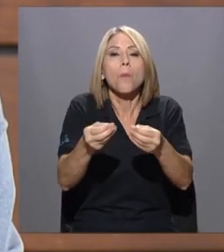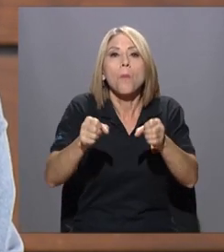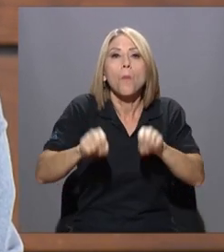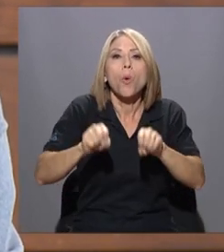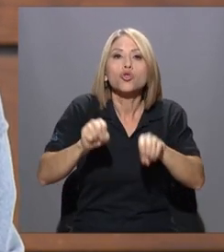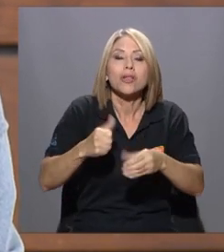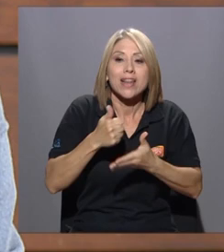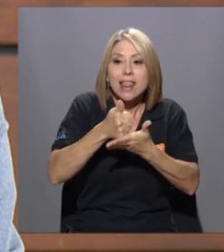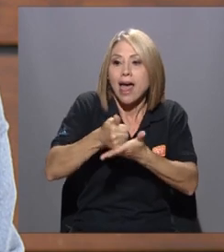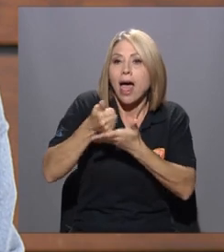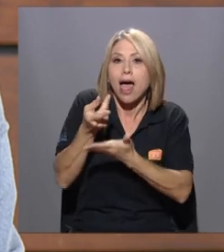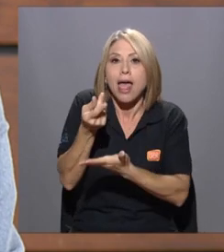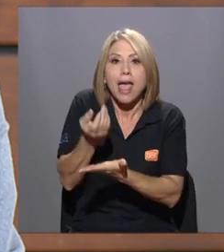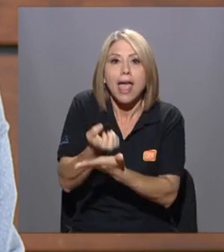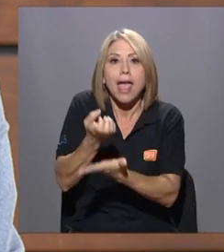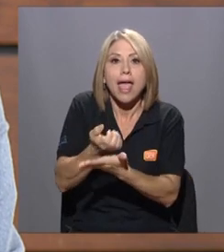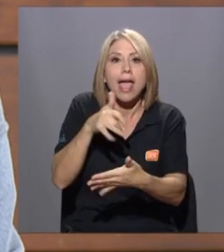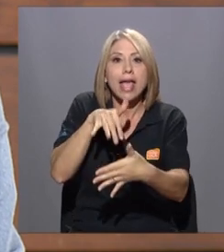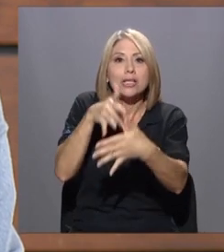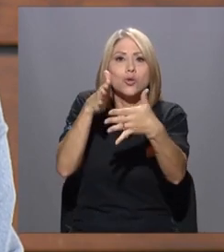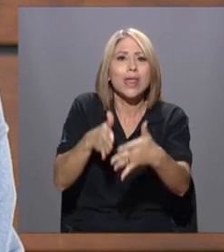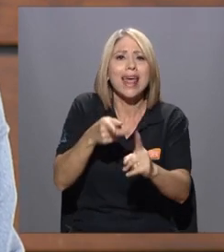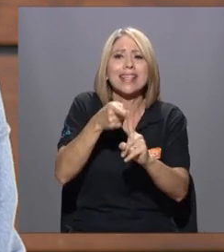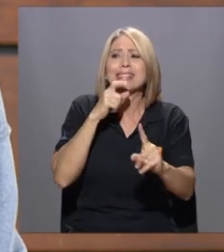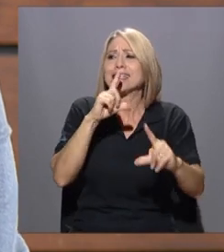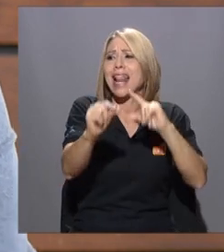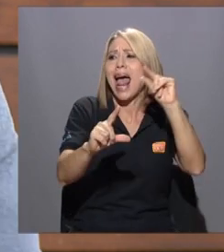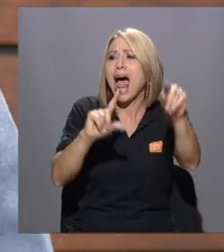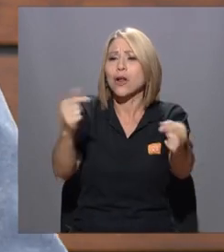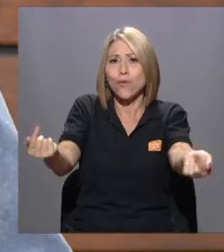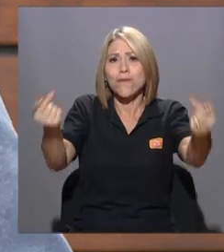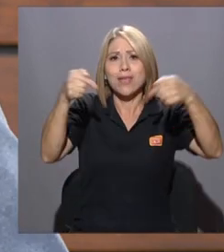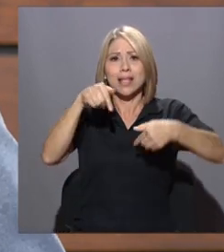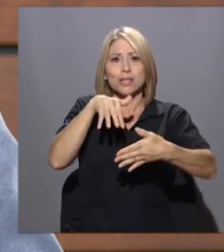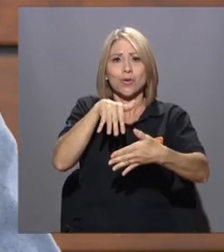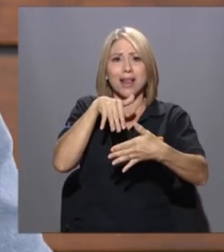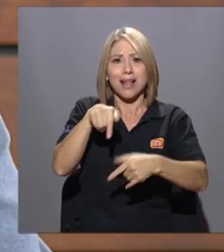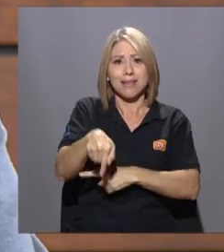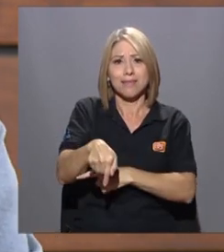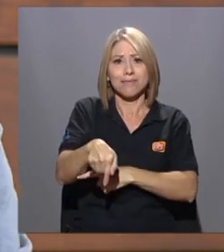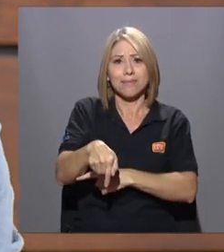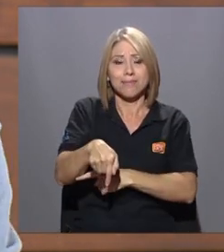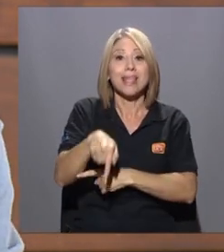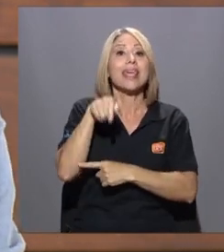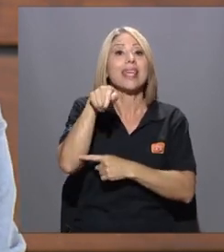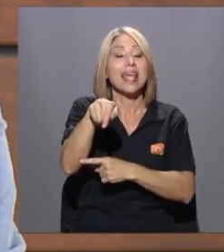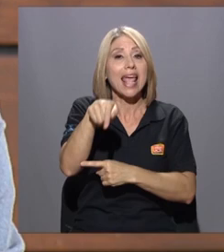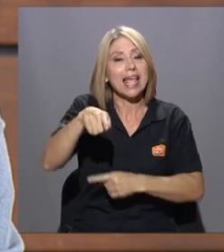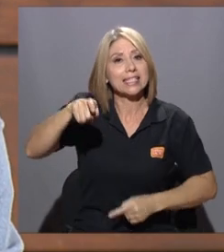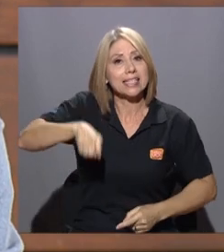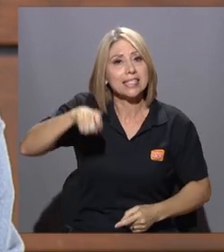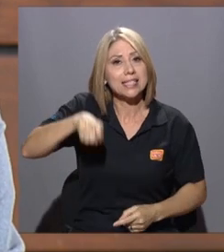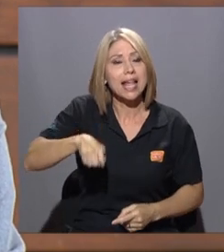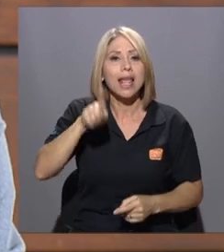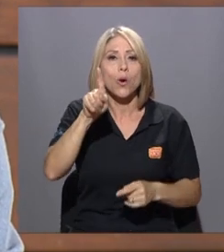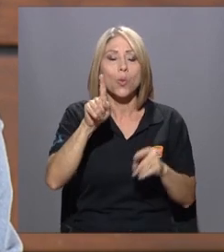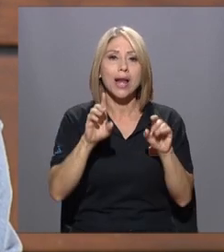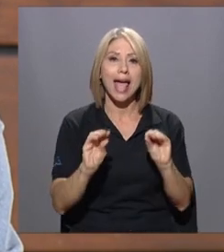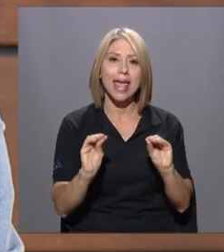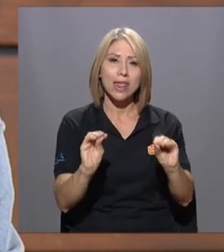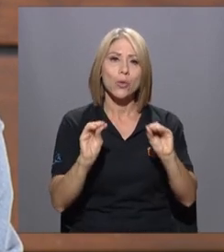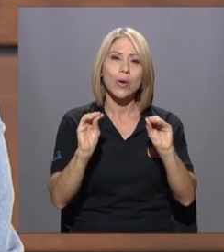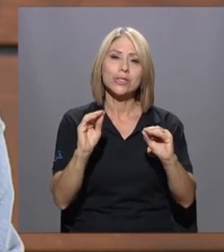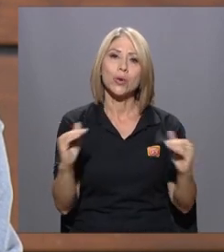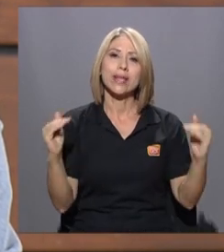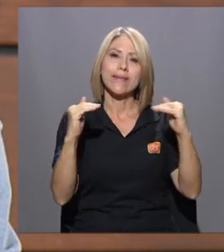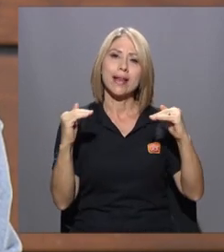becas de estudiantes que vienen de zonas muy alejadas de nuestro país y que cada vez más hace necesaria una educación del más